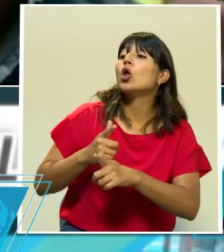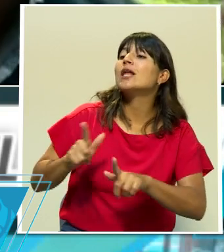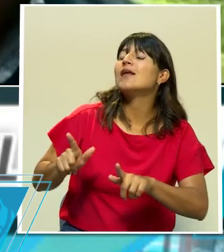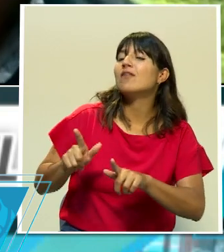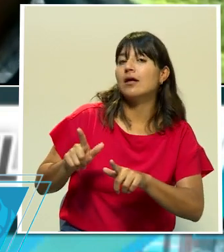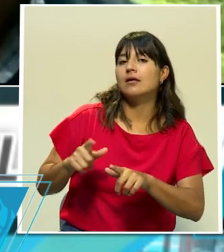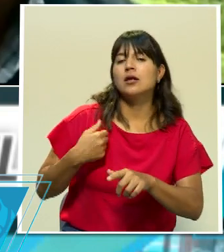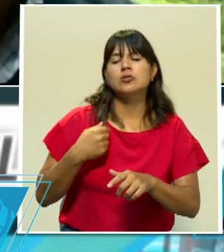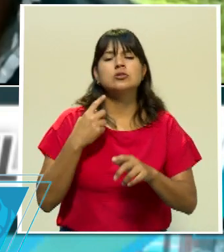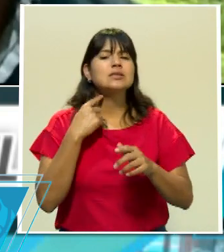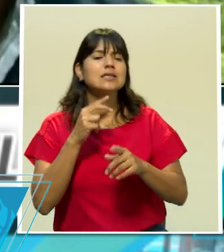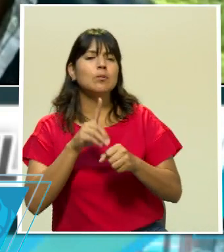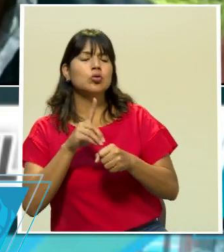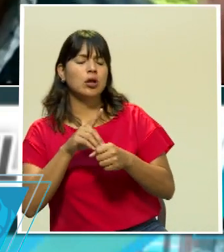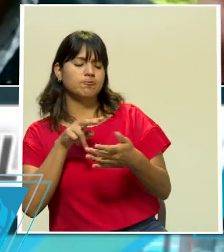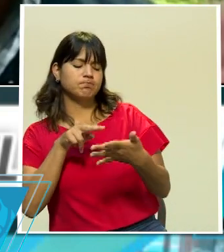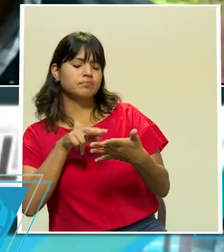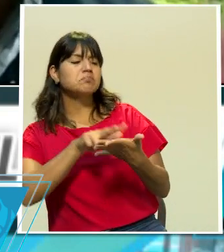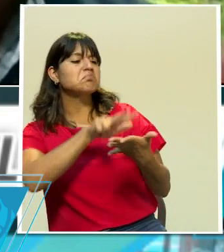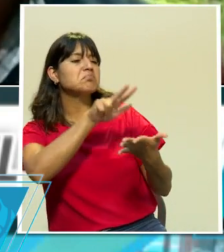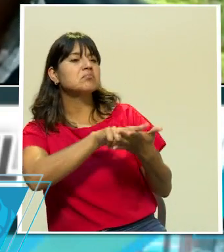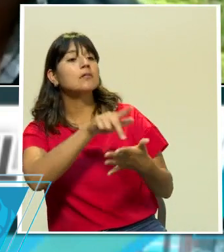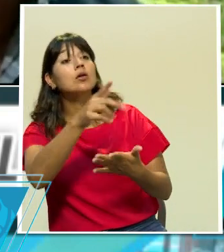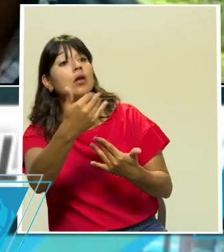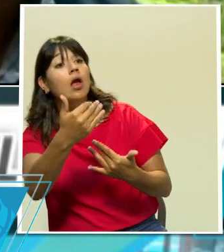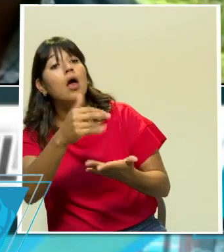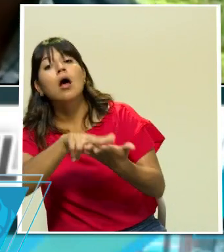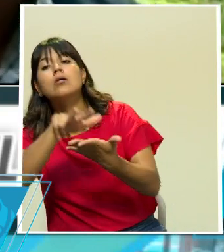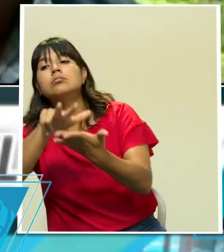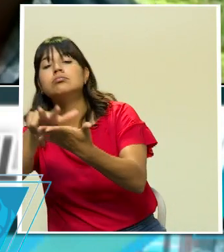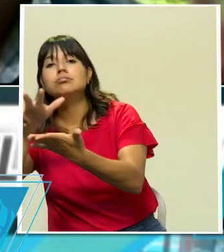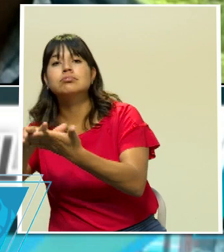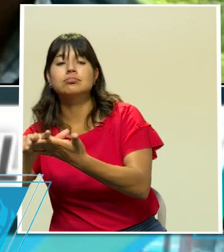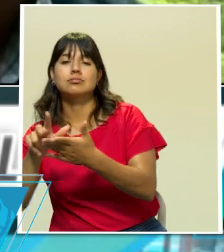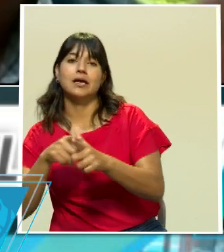las diferentes leyes que buscan generar ingresos